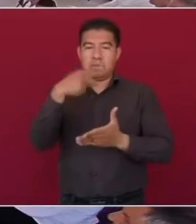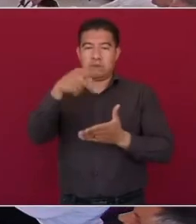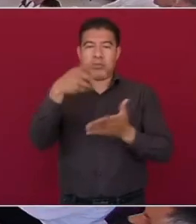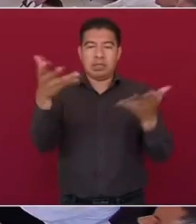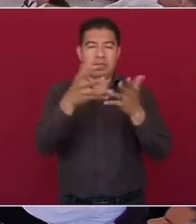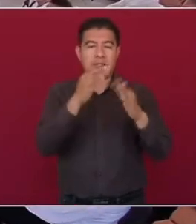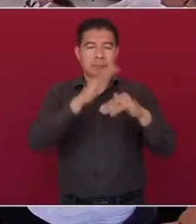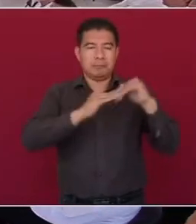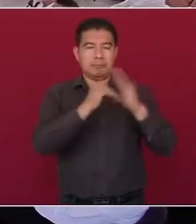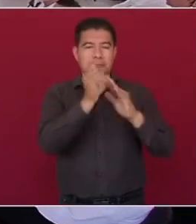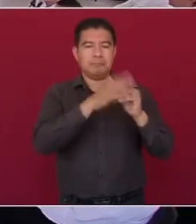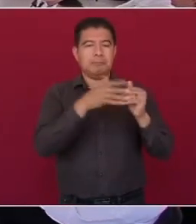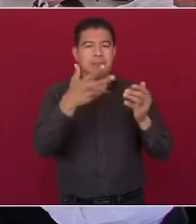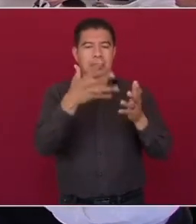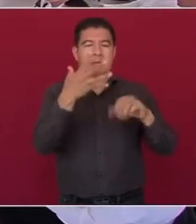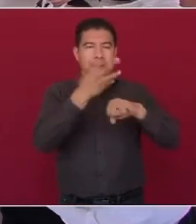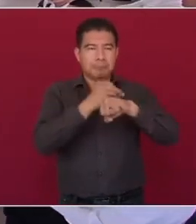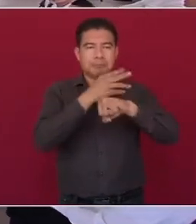Continuamos